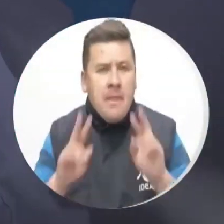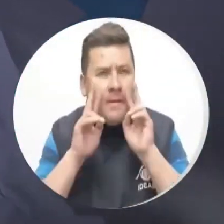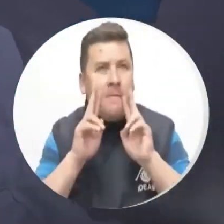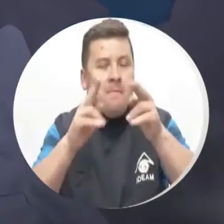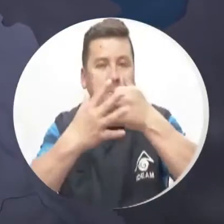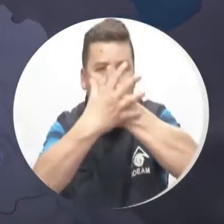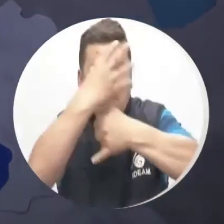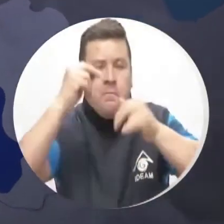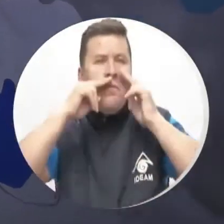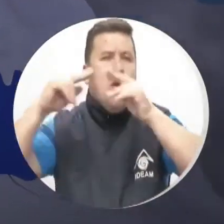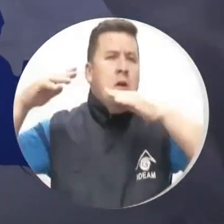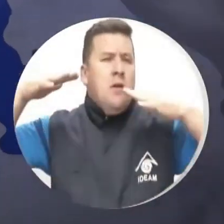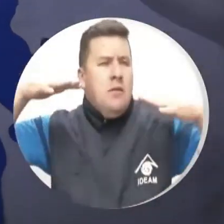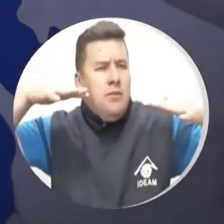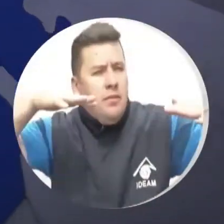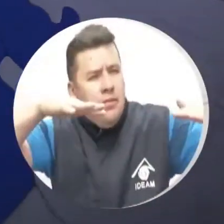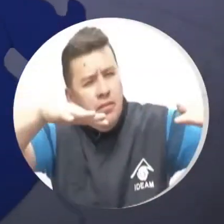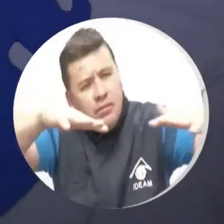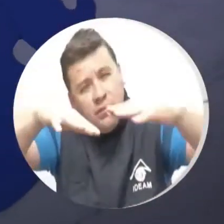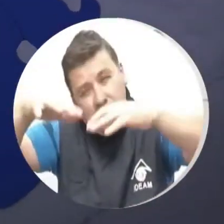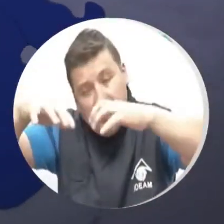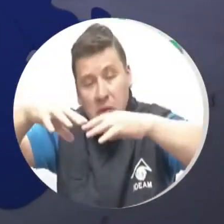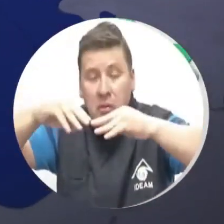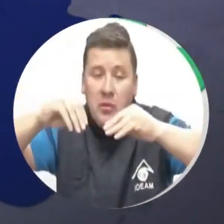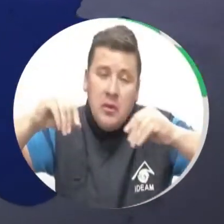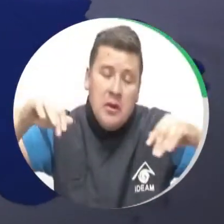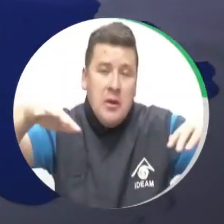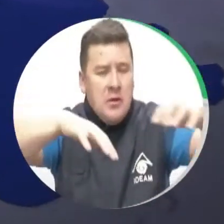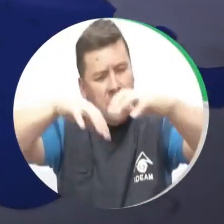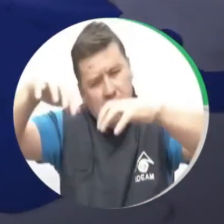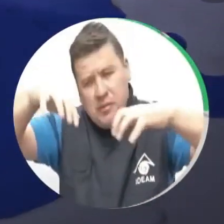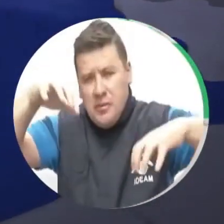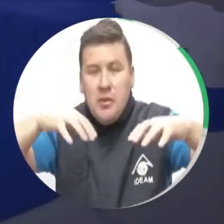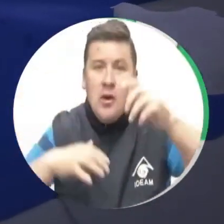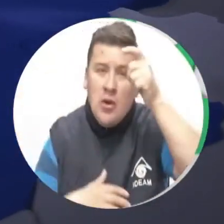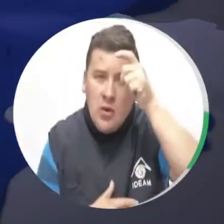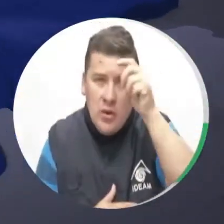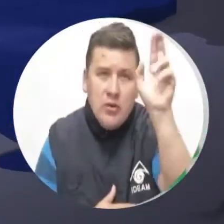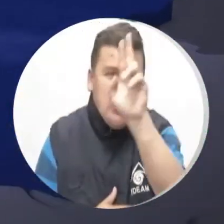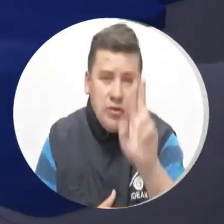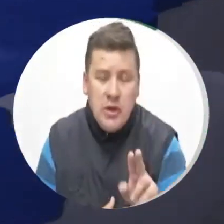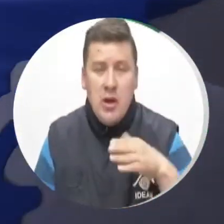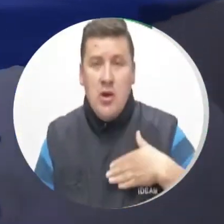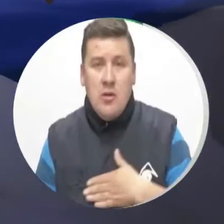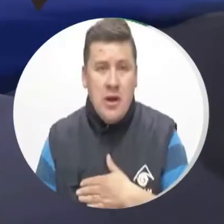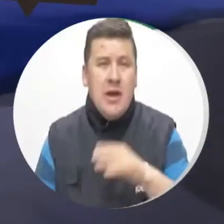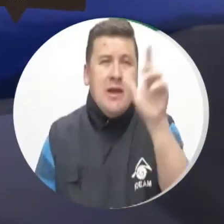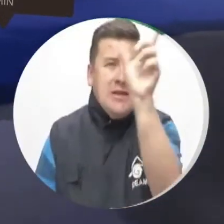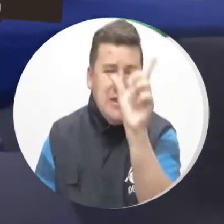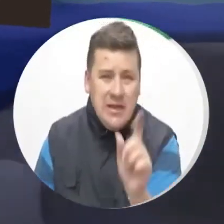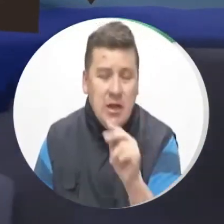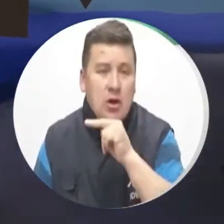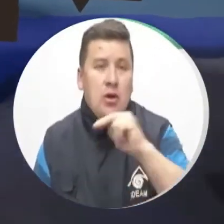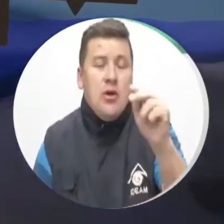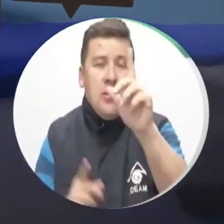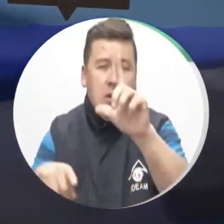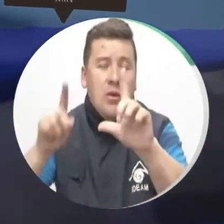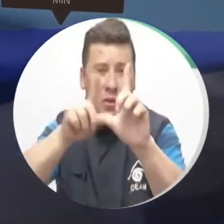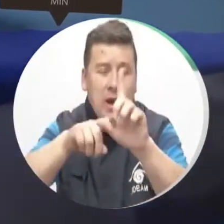Desde el Caribe se esperan lluvias en el sur de Córdoba y Magdalena, hacia la Sierra Nevada de Santa Marta, con tiempo seco en el resto de la